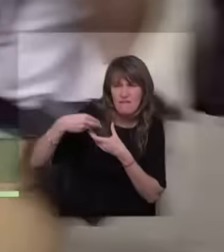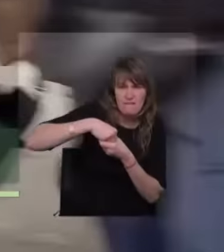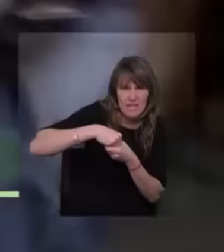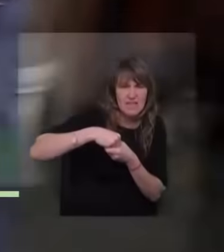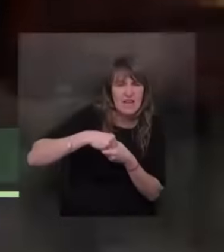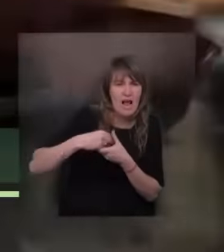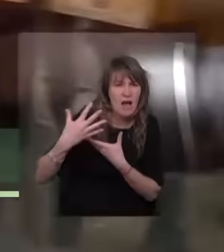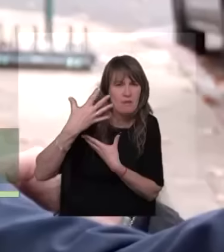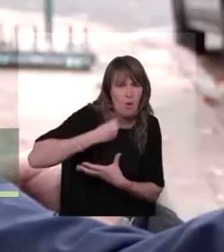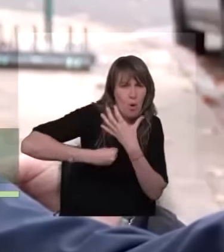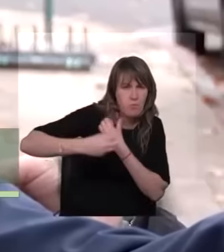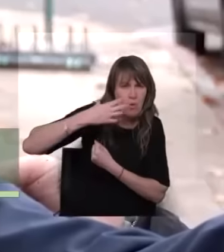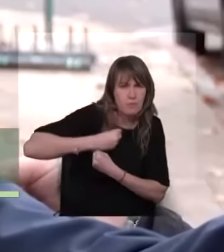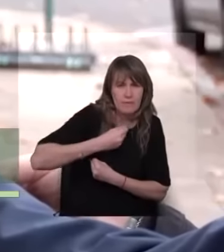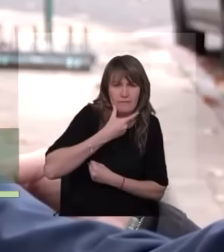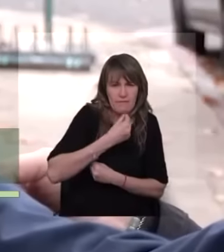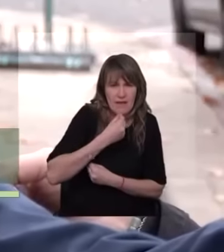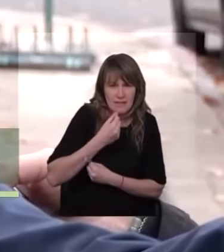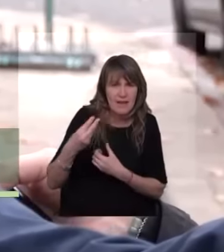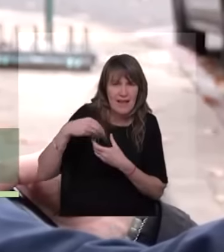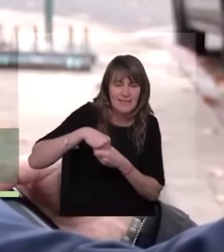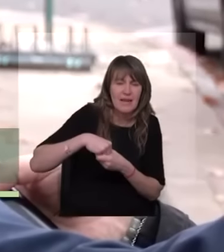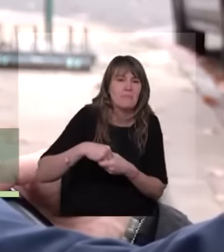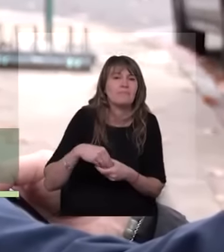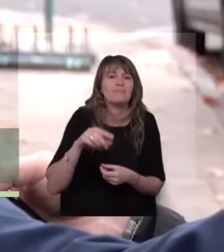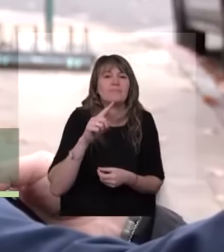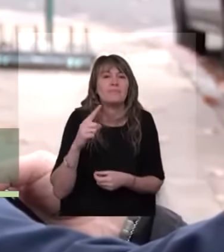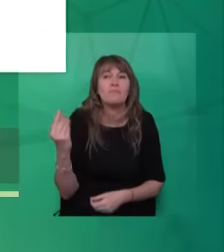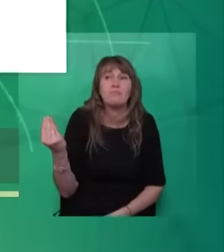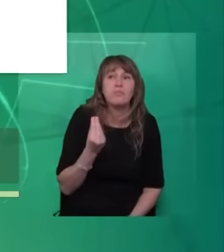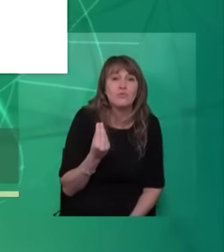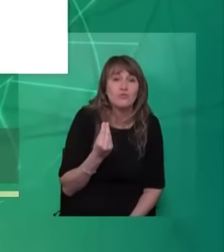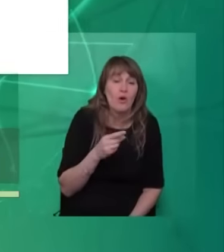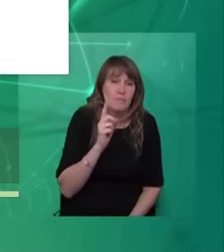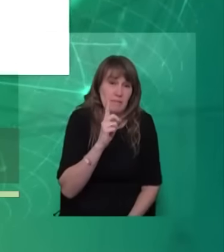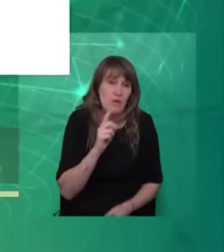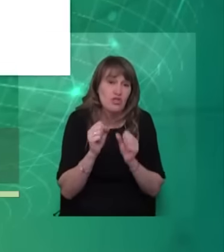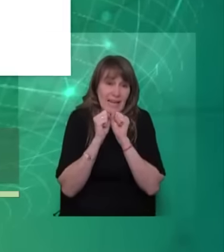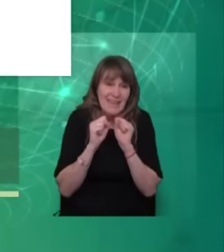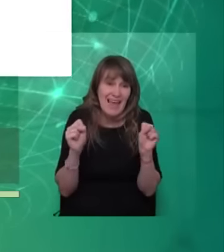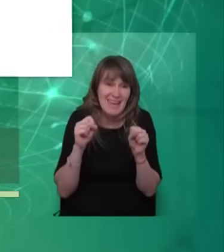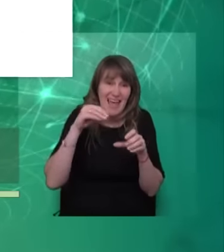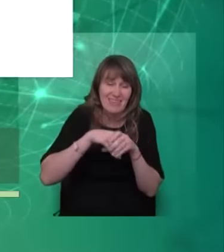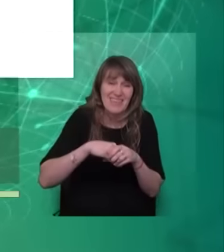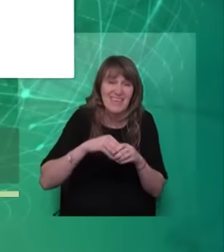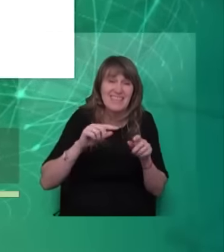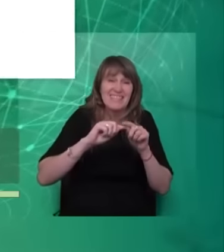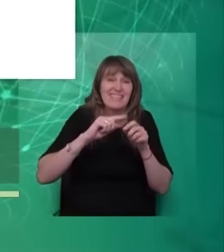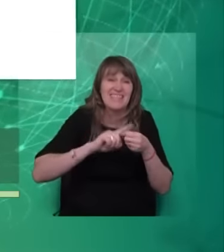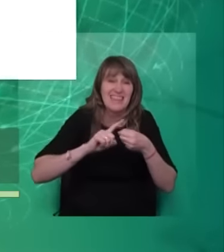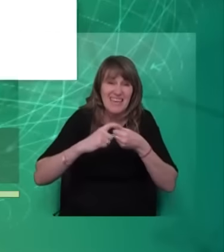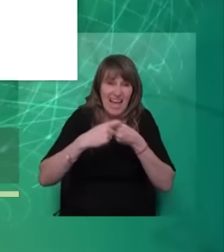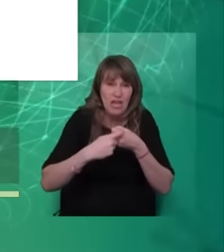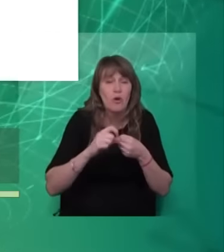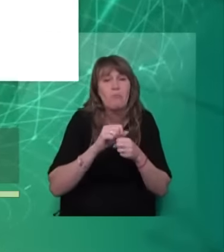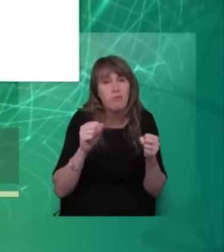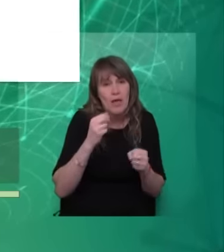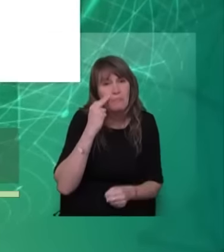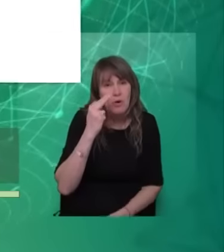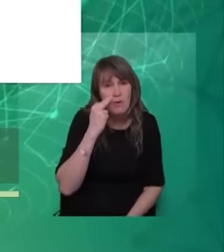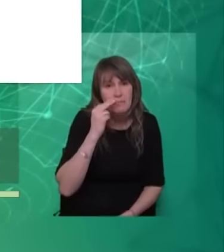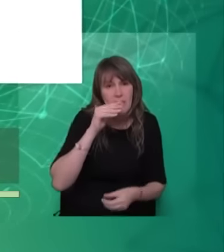conquistan con facilidad dio a entender que la incorporación de la exsecretaria general de adón Montevideo podría perjudicar la votación del partido nacional y se definió